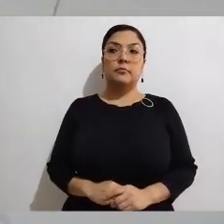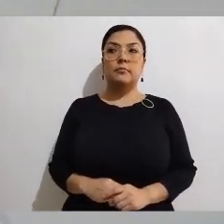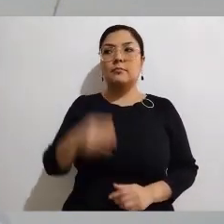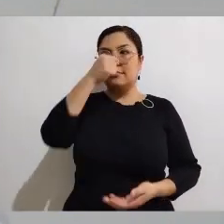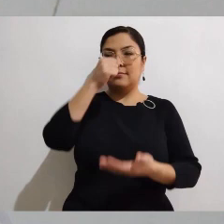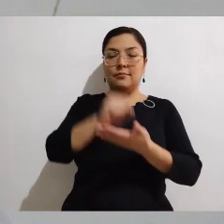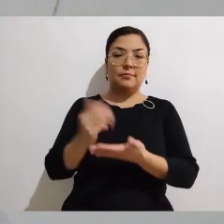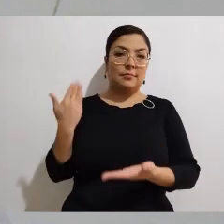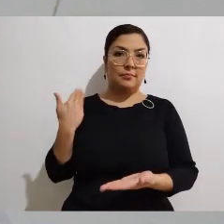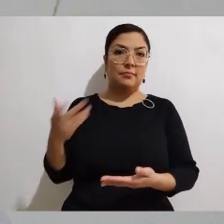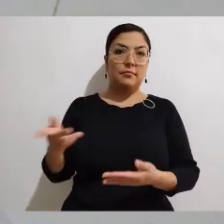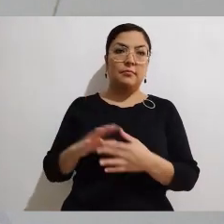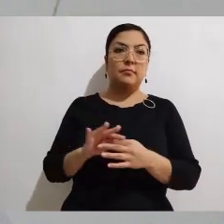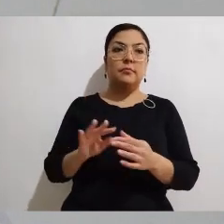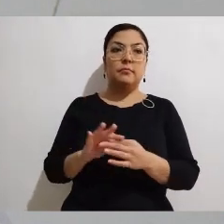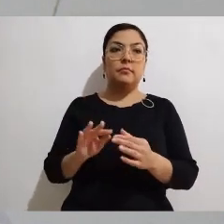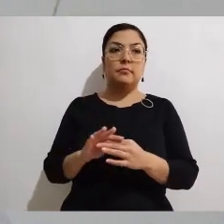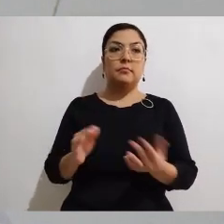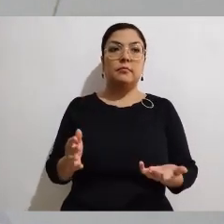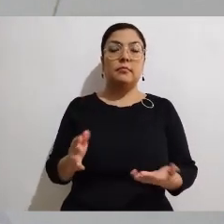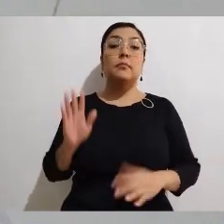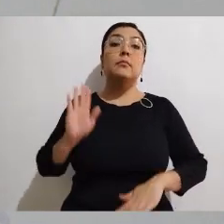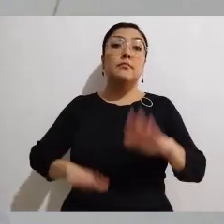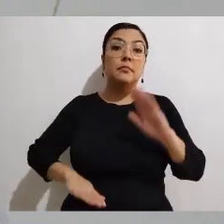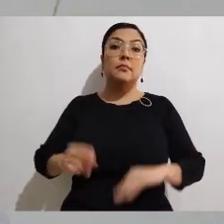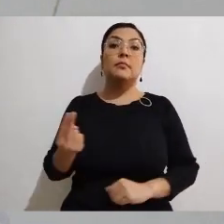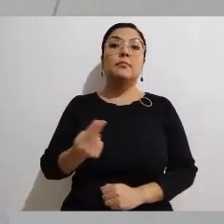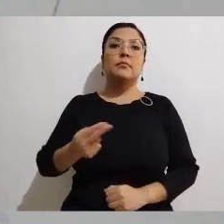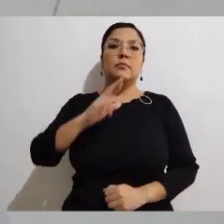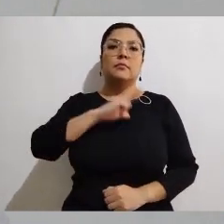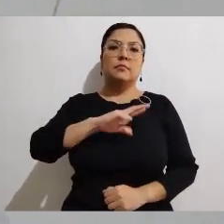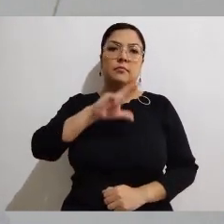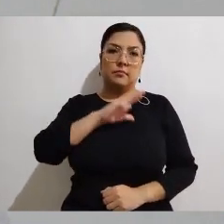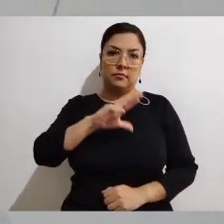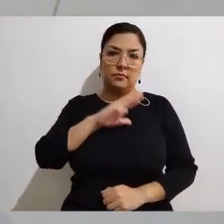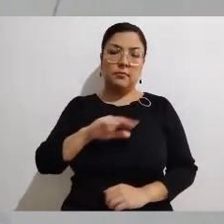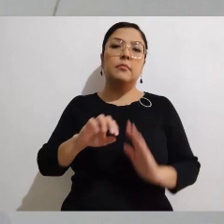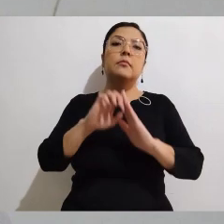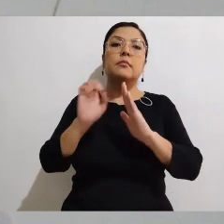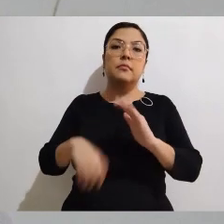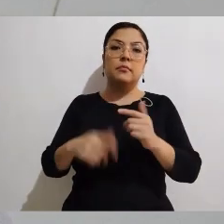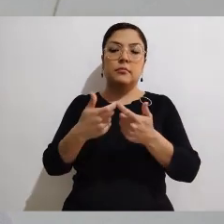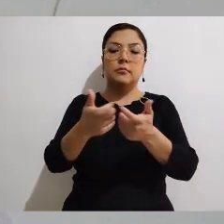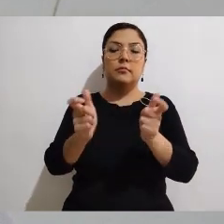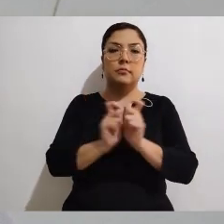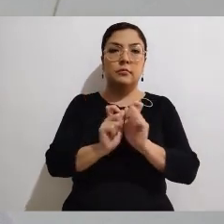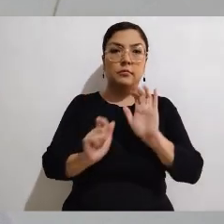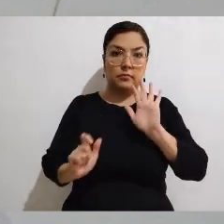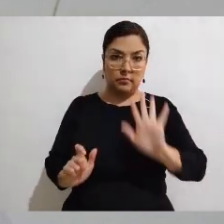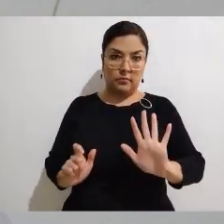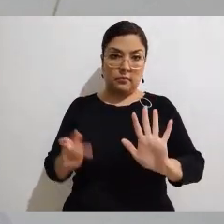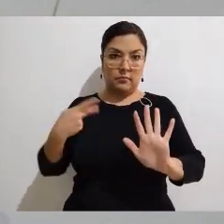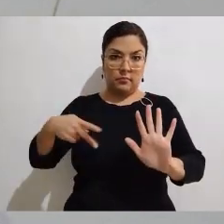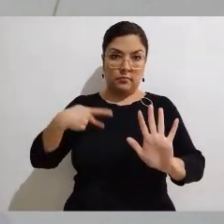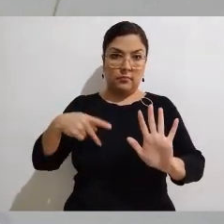señaló el secretario ejecutivo, arrendar cuando es necesario, por ejemplo, nuestros comités electorales, que no son de carácter